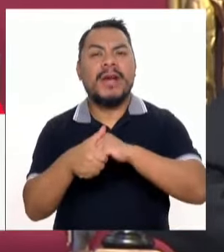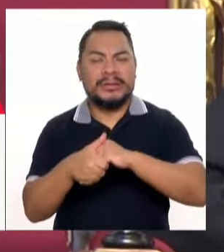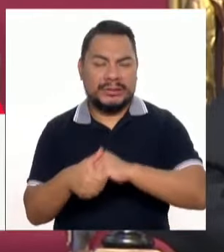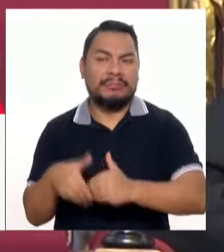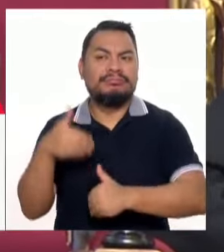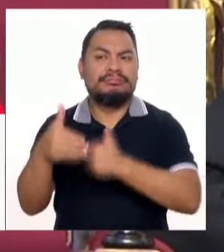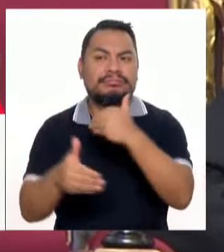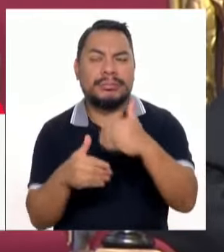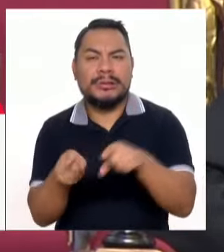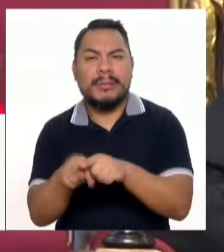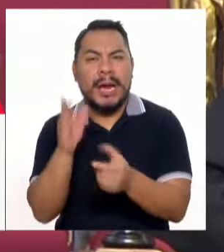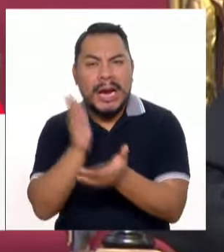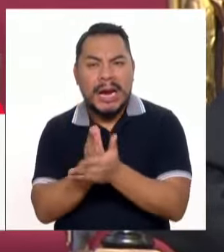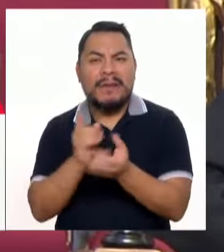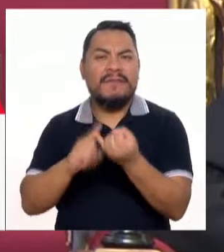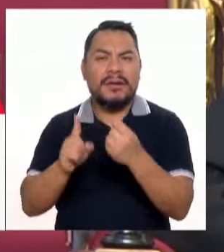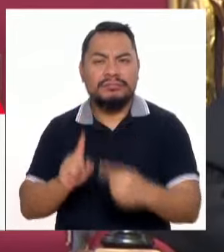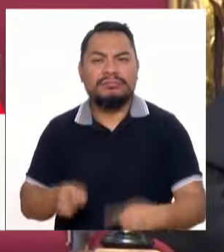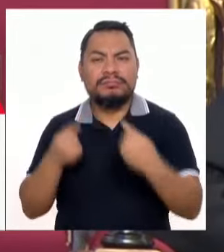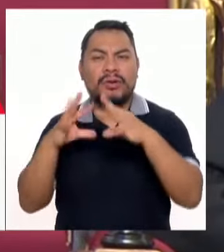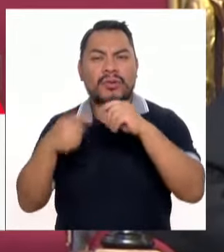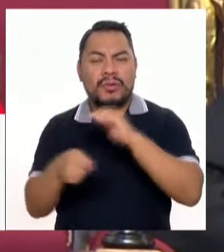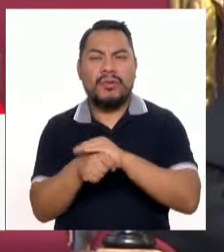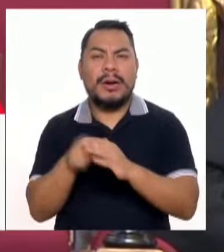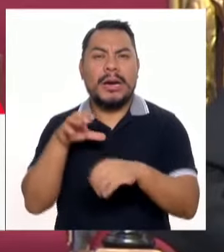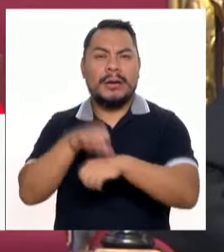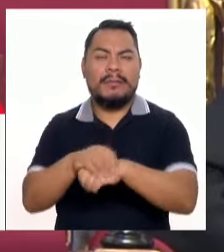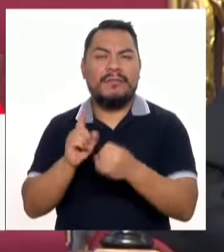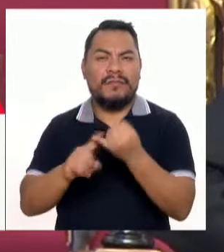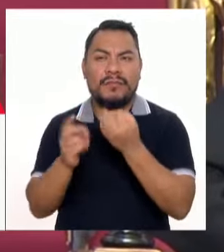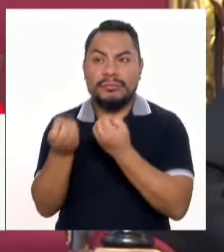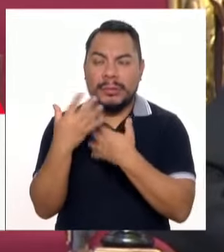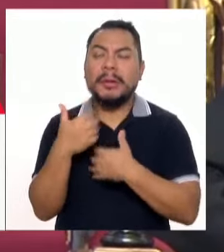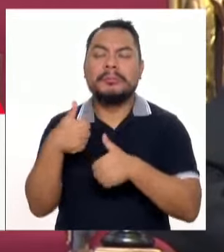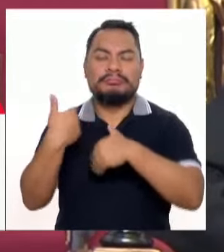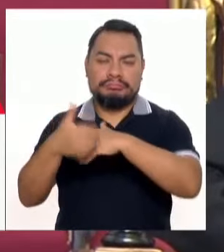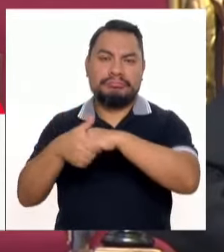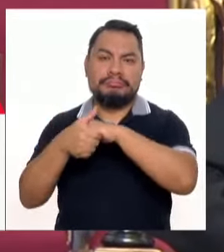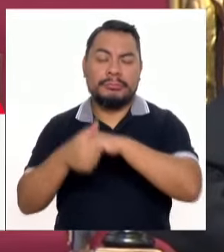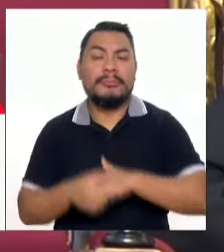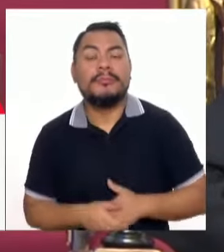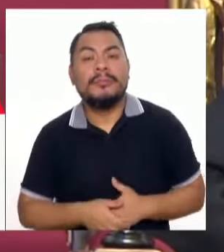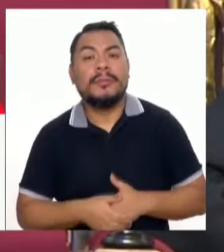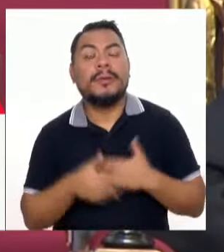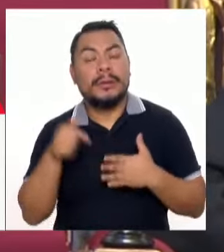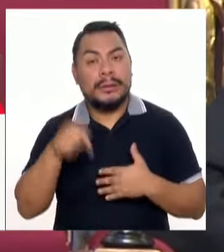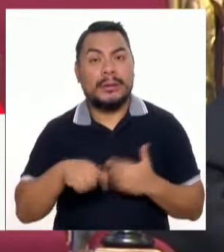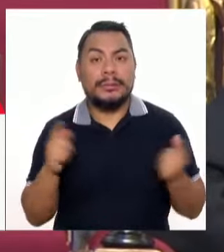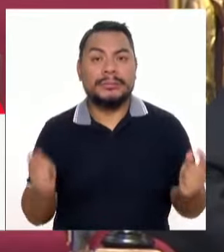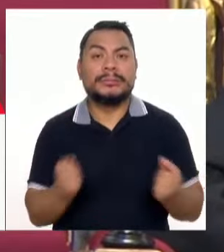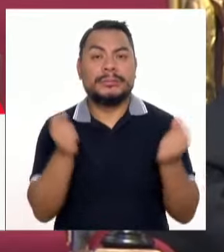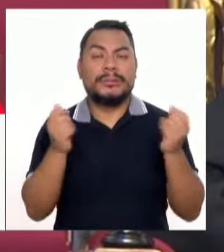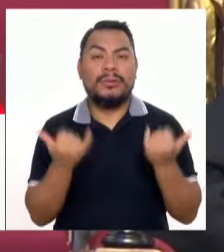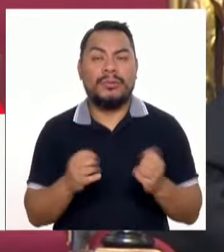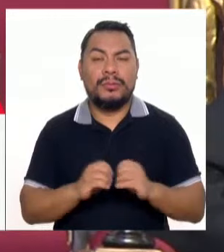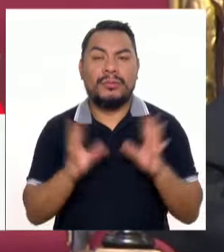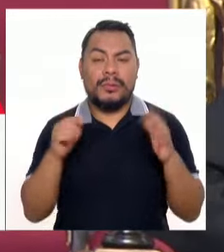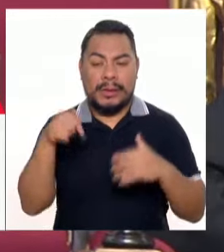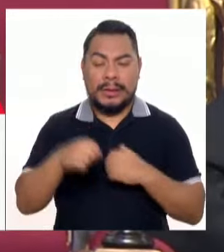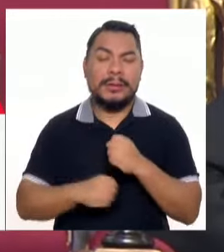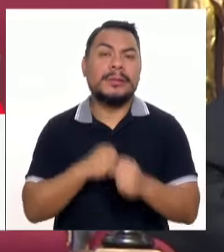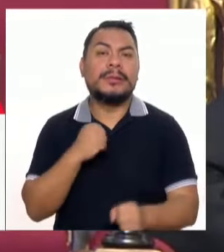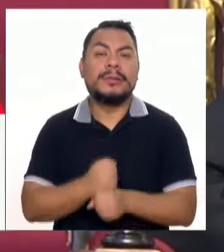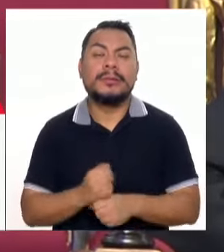realizado en esa lucha frontal contra la corrupción. La celebración de esta magna fecha en el presente